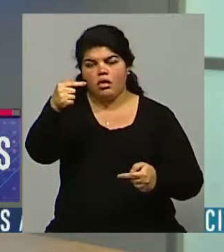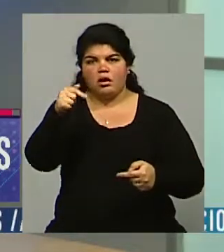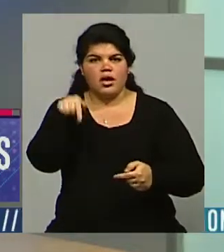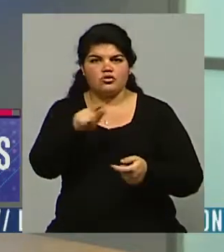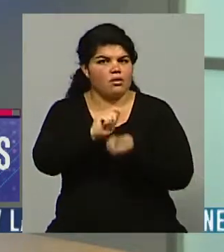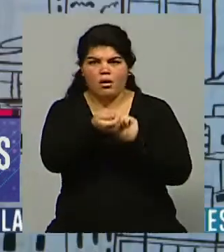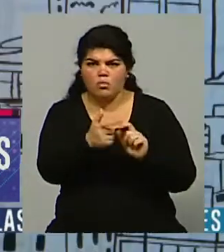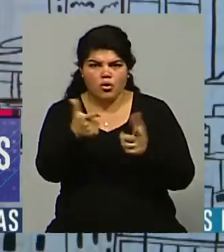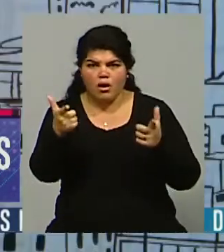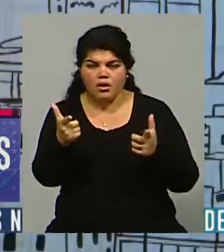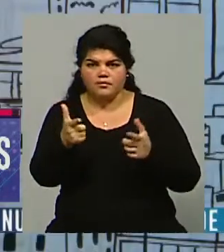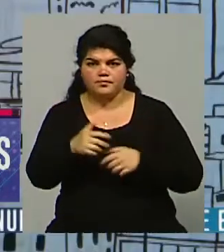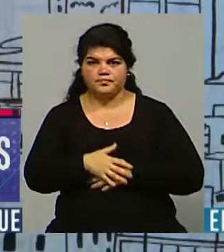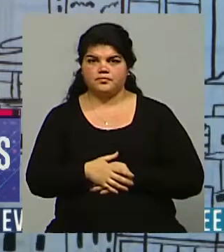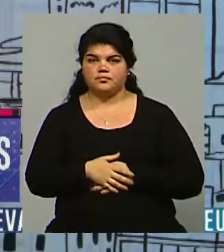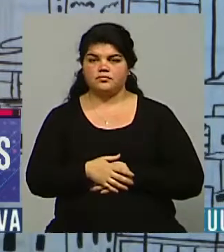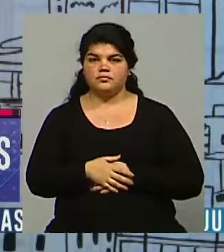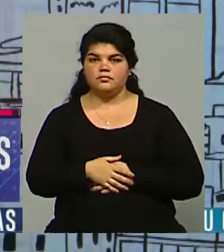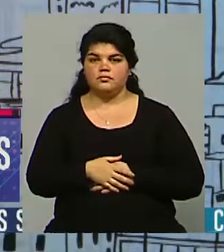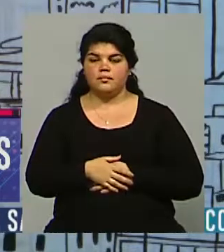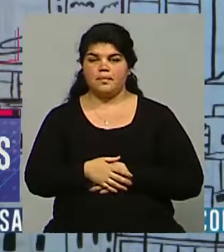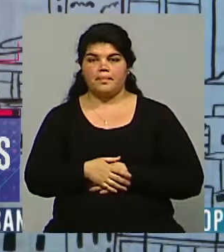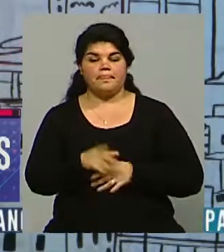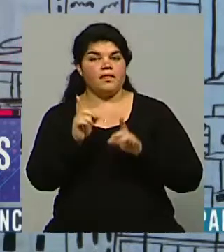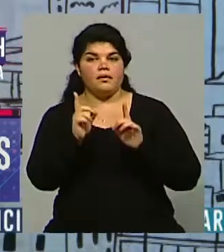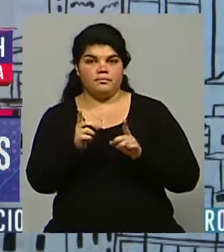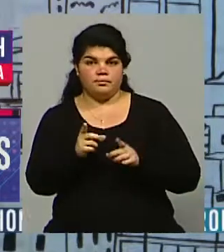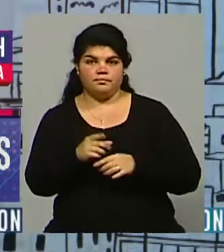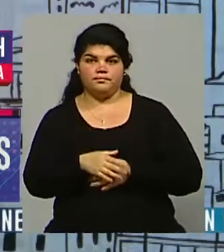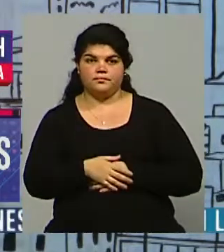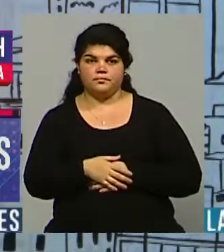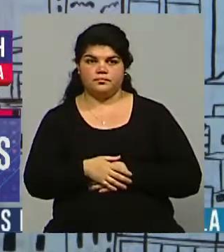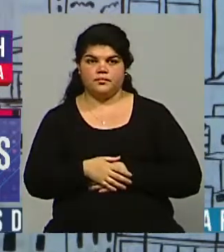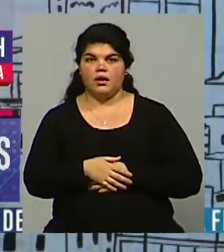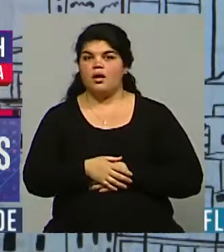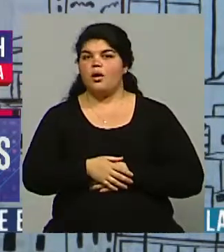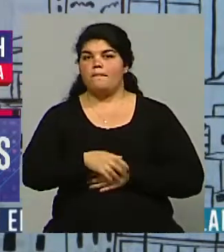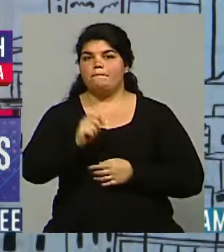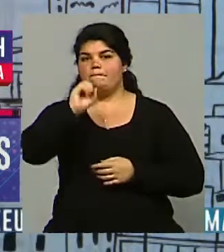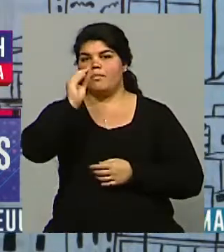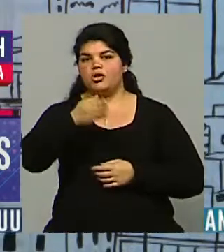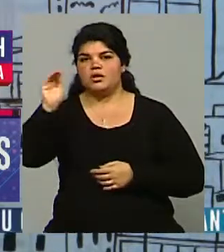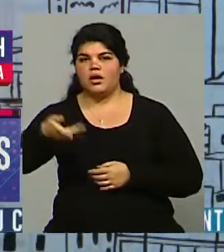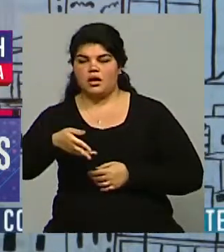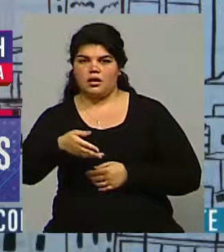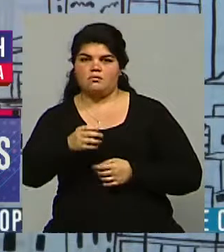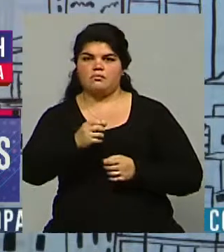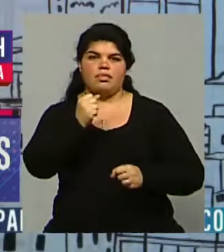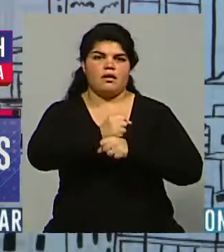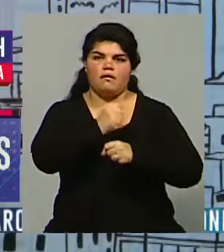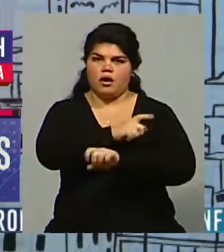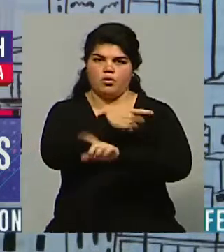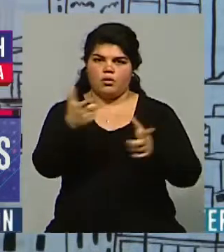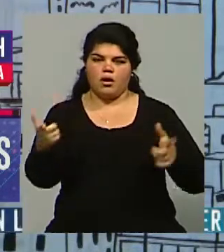cambios. Exactamente, incluso cuando se dan a conocer las cifras de desempleo, las mujeres tenemos más o menos